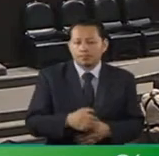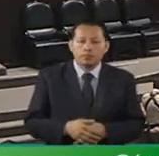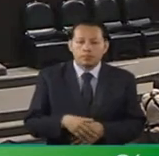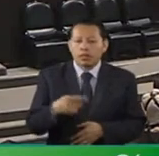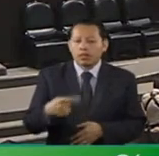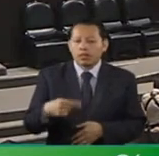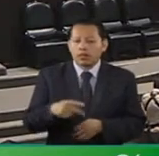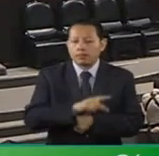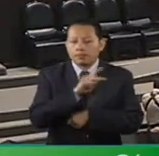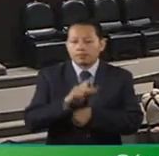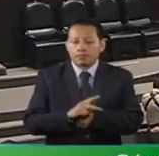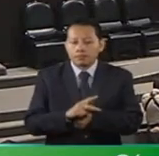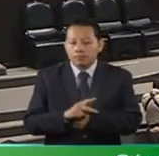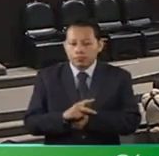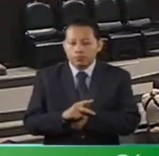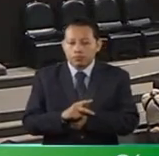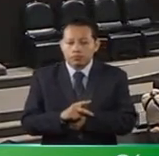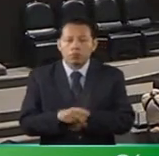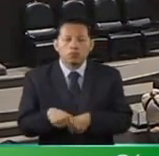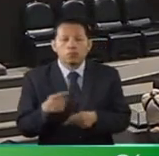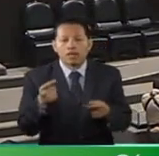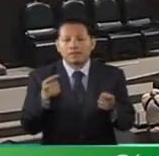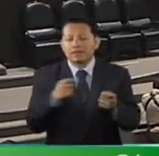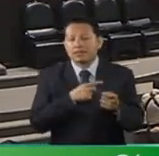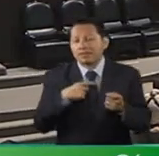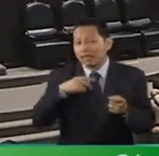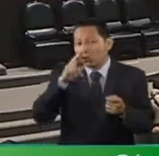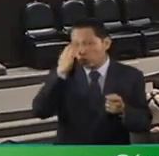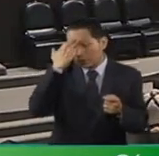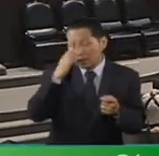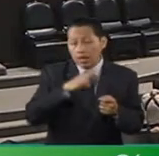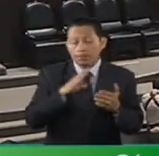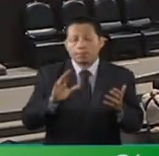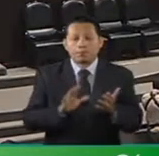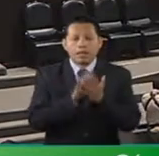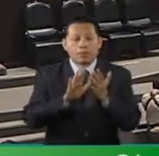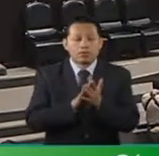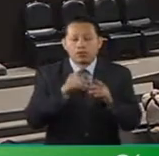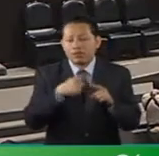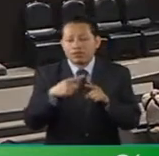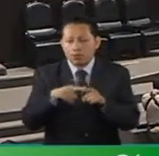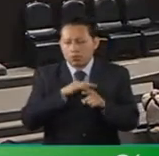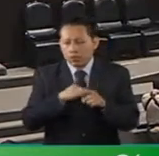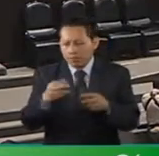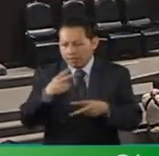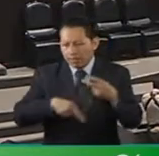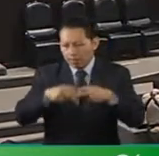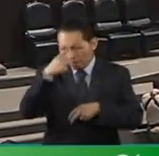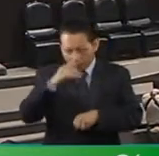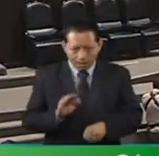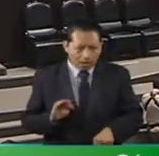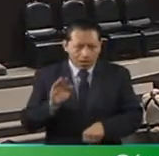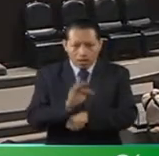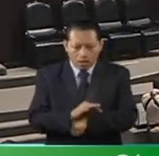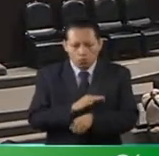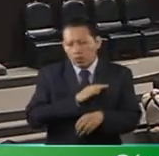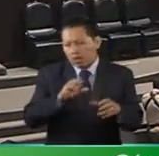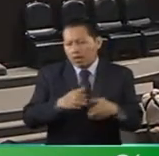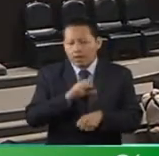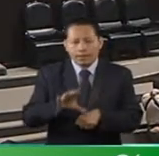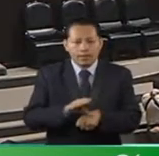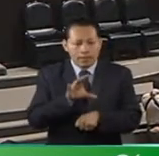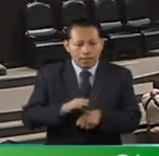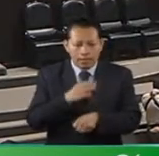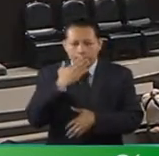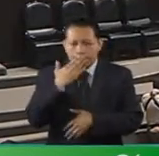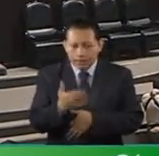país, desde su soberanía, debe reconocer que la participación de nuevos actores que vengan a fortalecer y potenciar el sector energético de nuestro